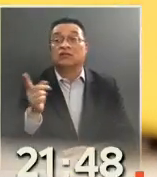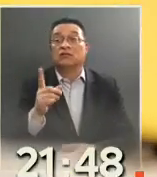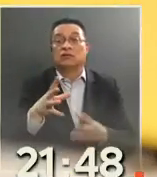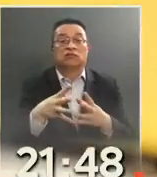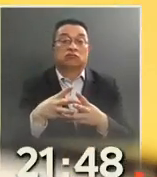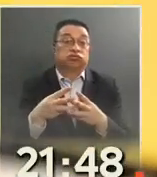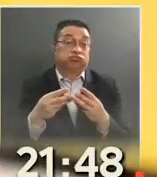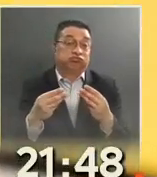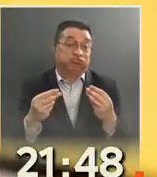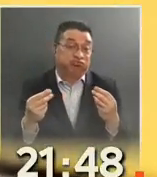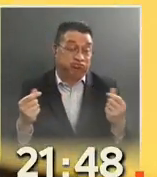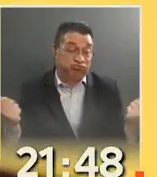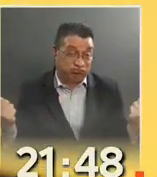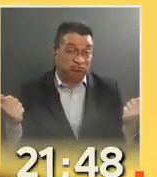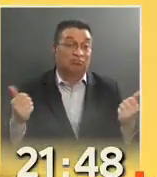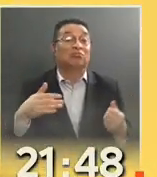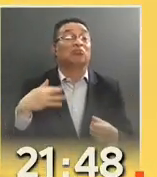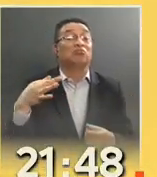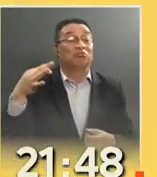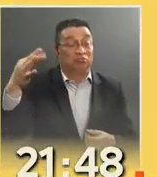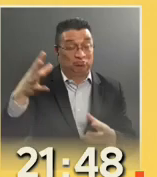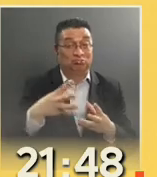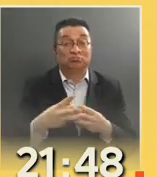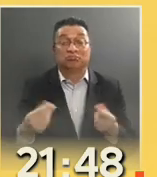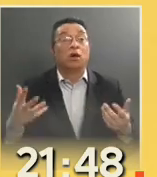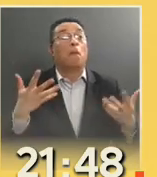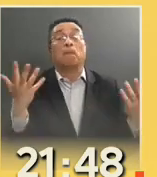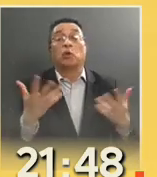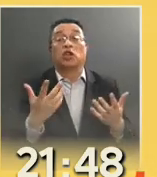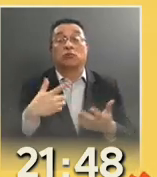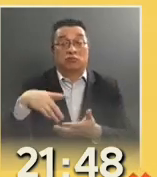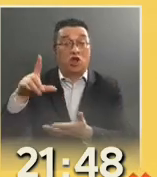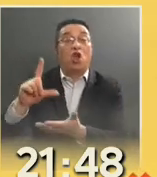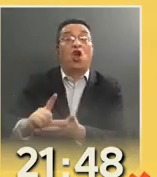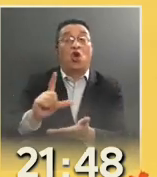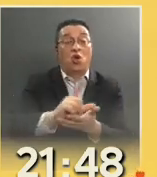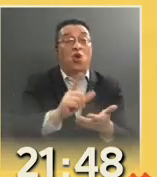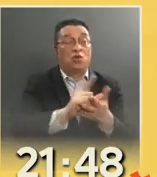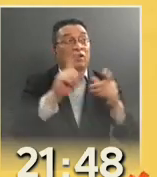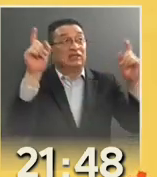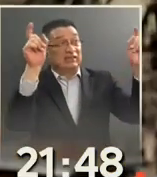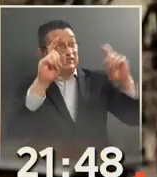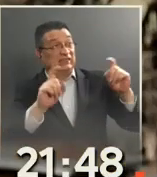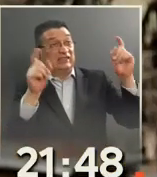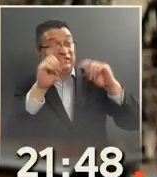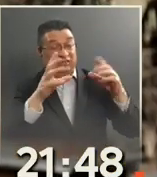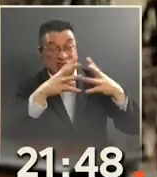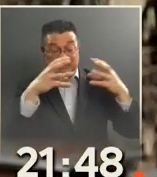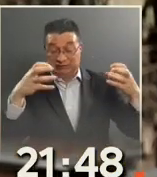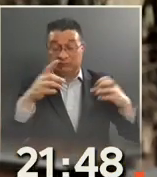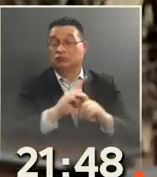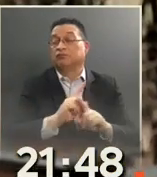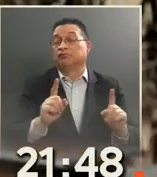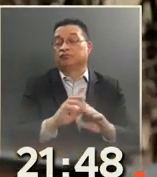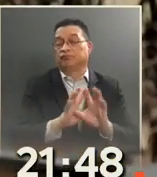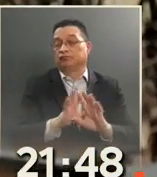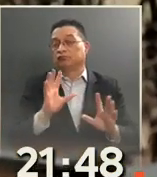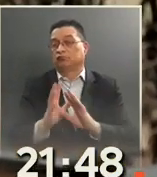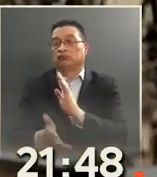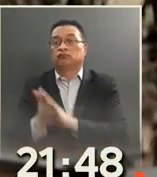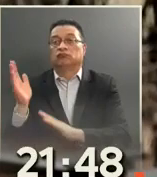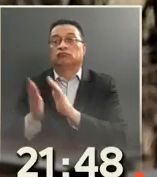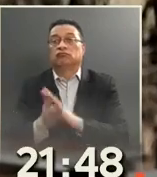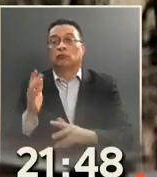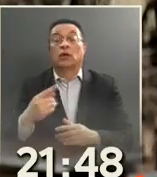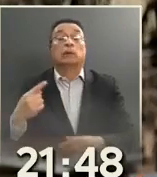desapareciendo en la medida en que se van a encontrar con zonas de campo electromagnético. Eso va a perjudicar como una